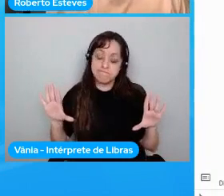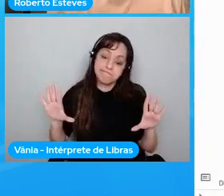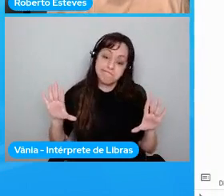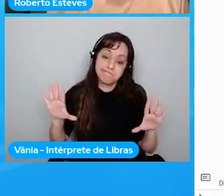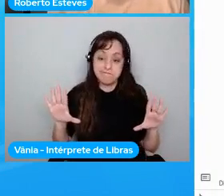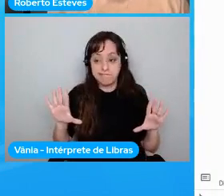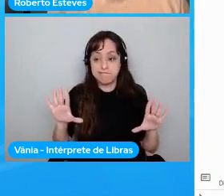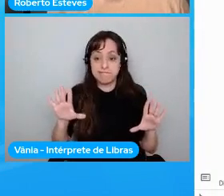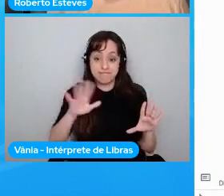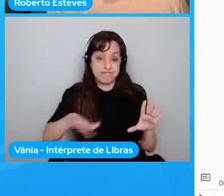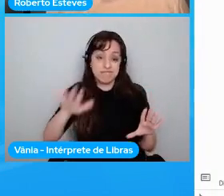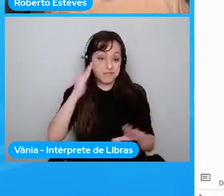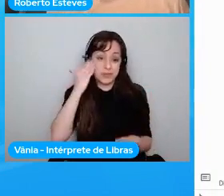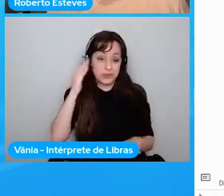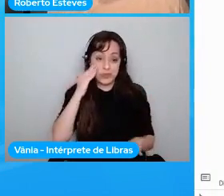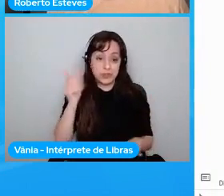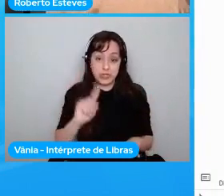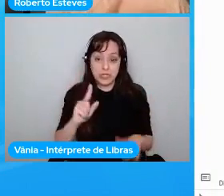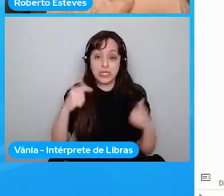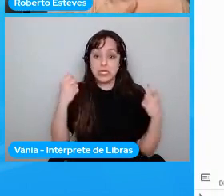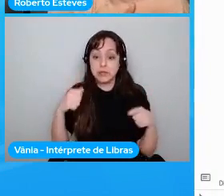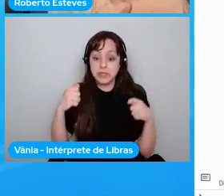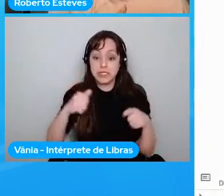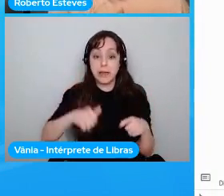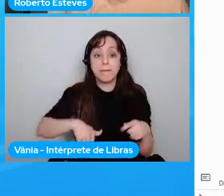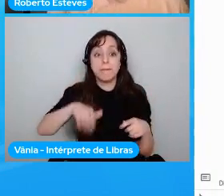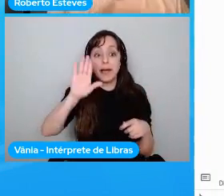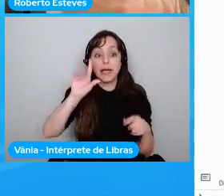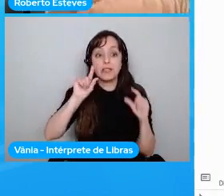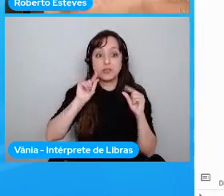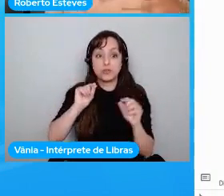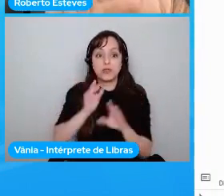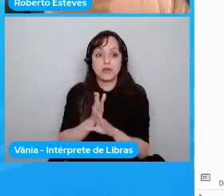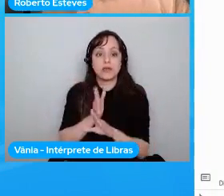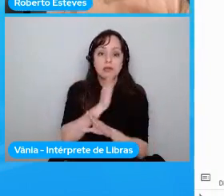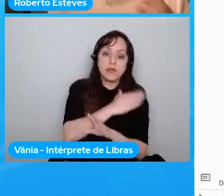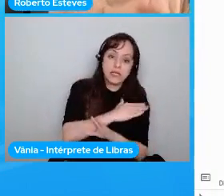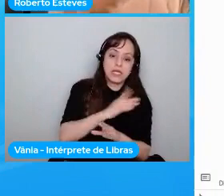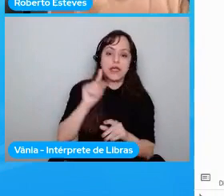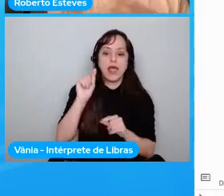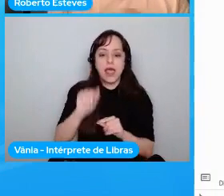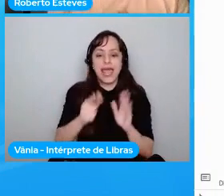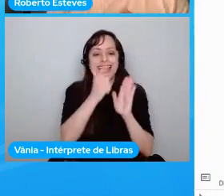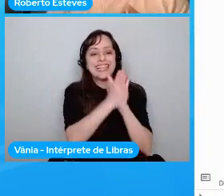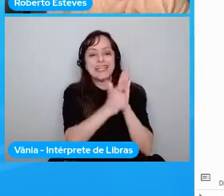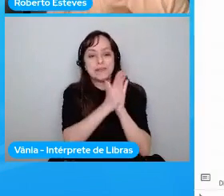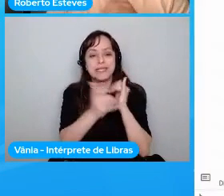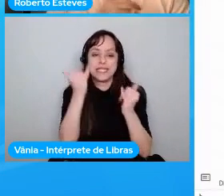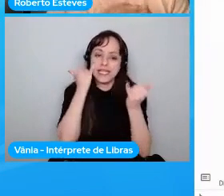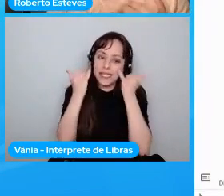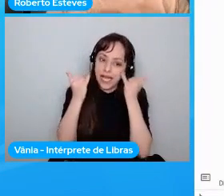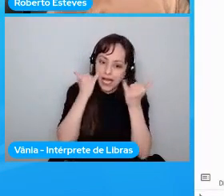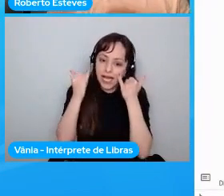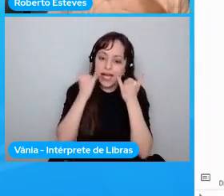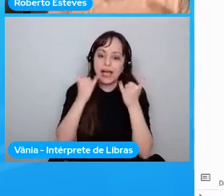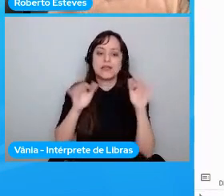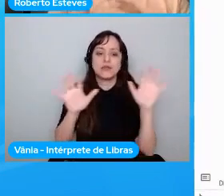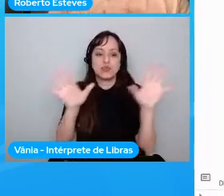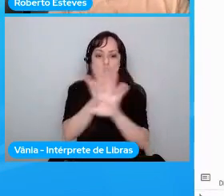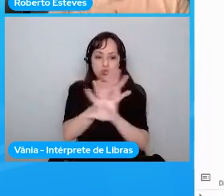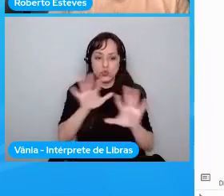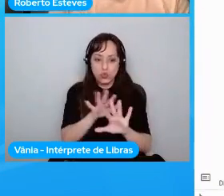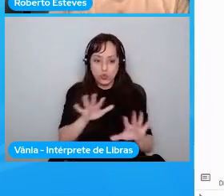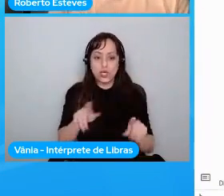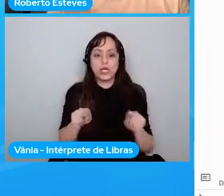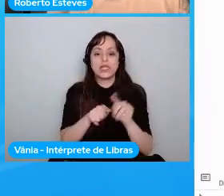no se entiende, entonces tenemos que empezar a trabajar ya con lo que vimos hace un momento de limpieza de datos, trabajar ya con el tema de pandas